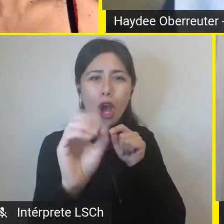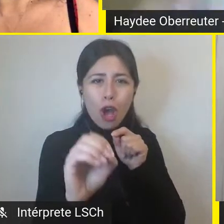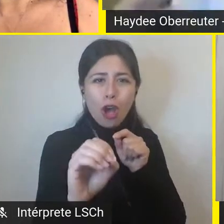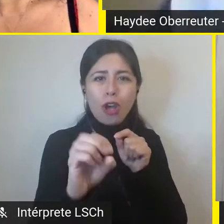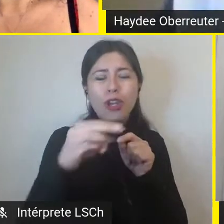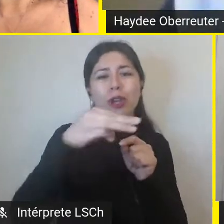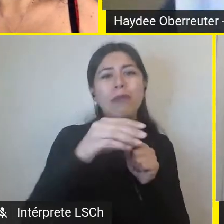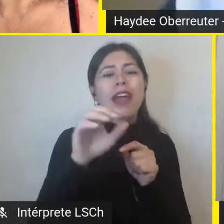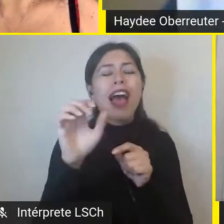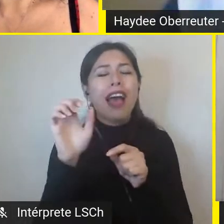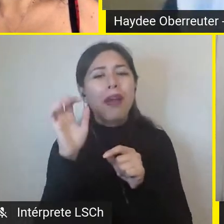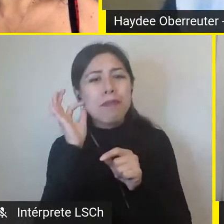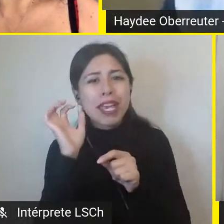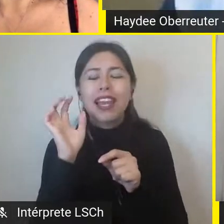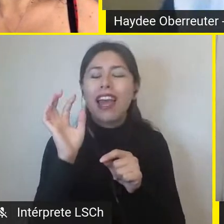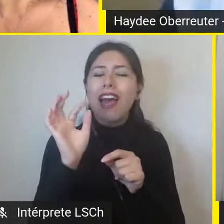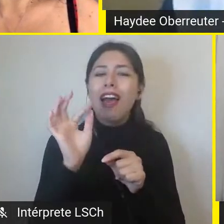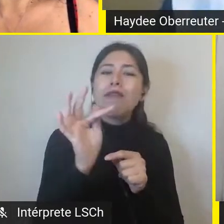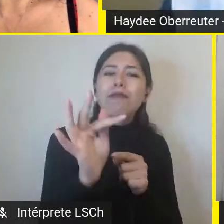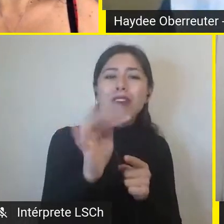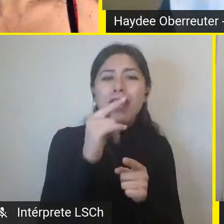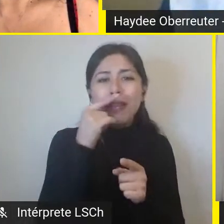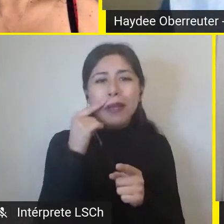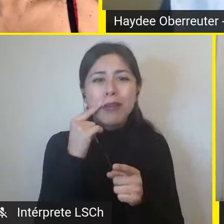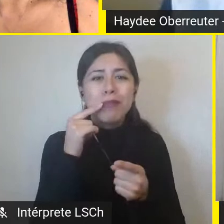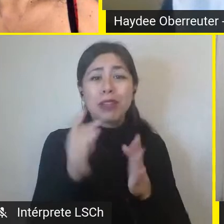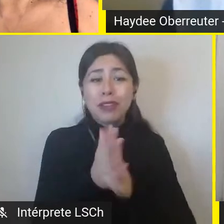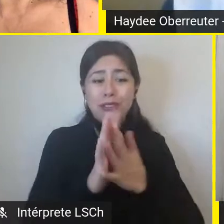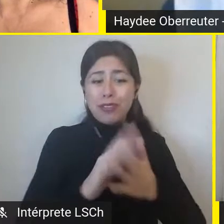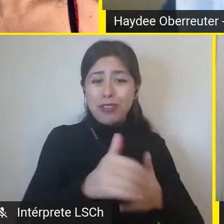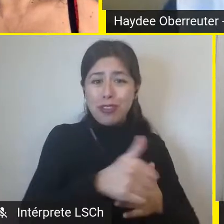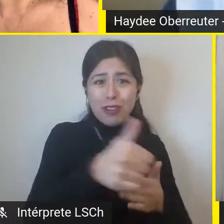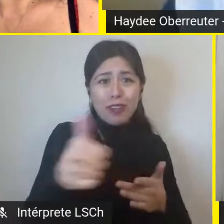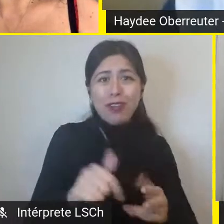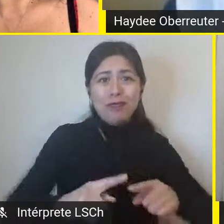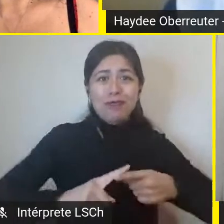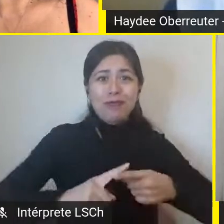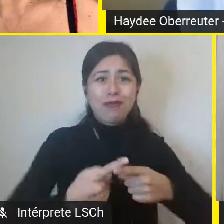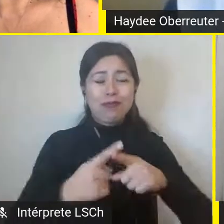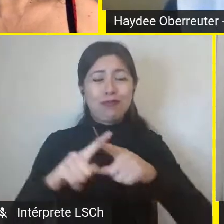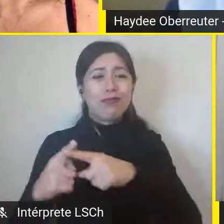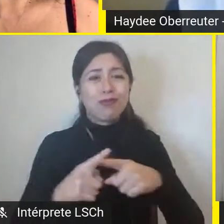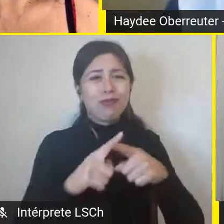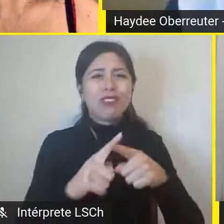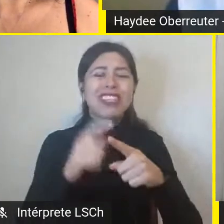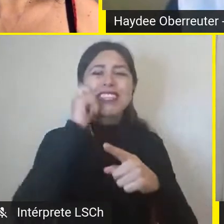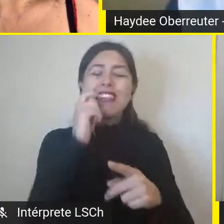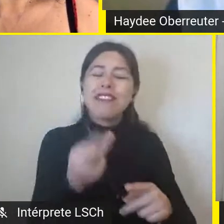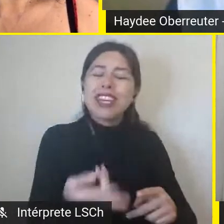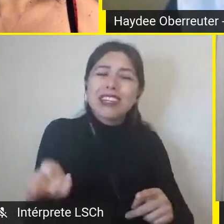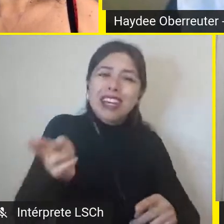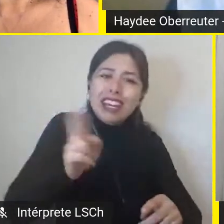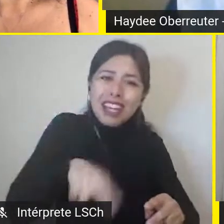todos tejedores, es precisamente de eso, de reconstruir